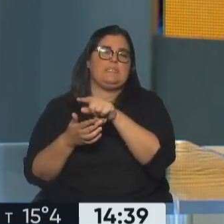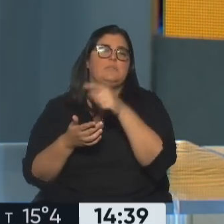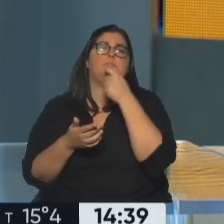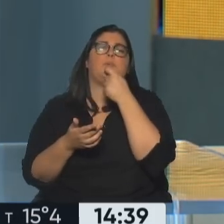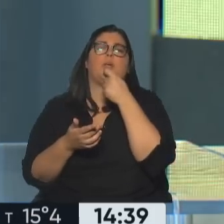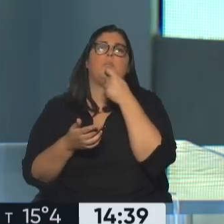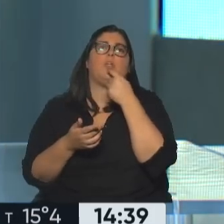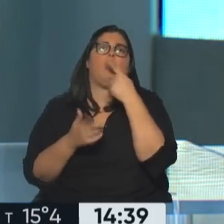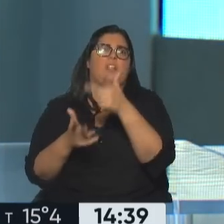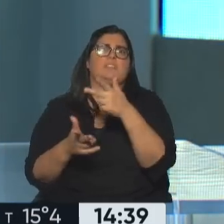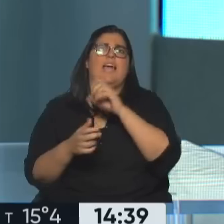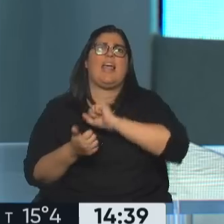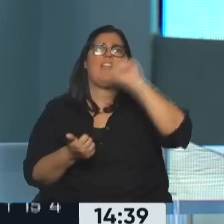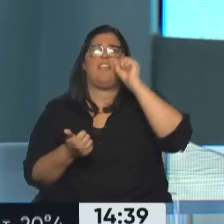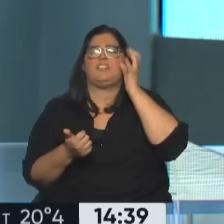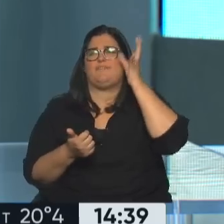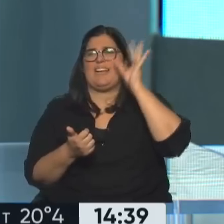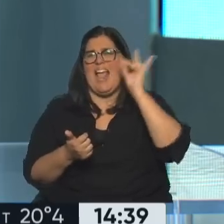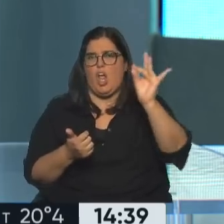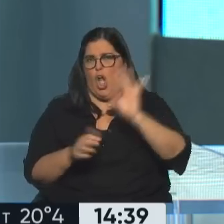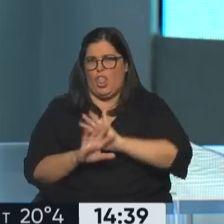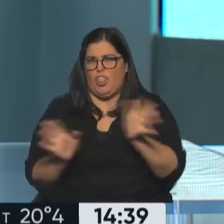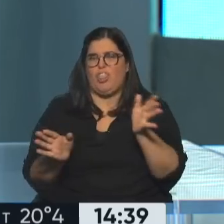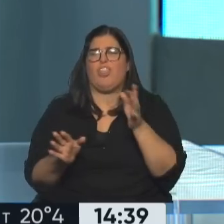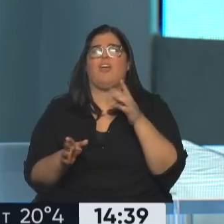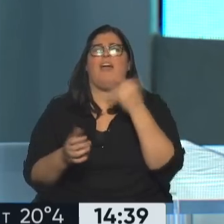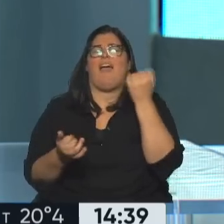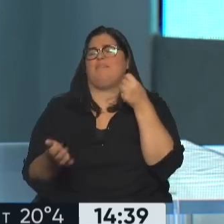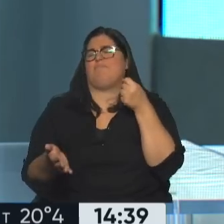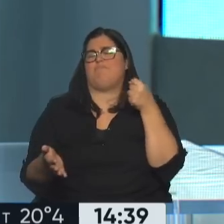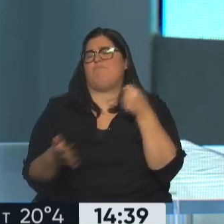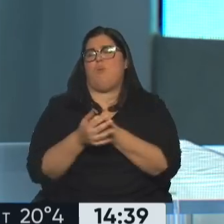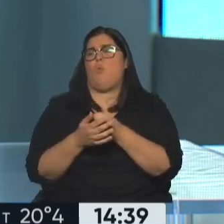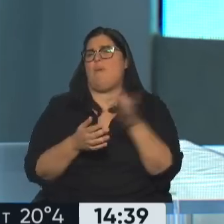inflación récord nuevamente, que golpea a todo el mundo con una creciente también conflictividad social.